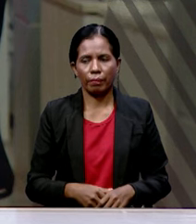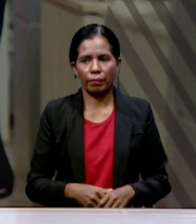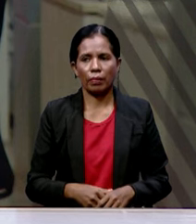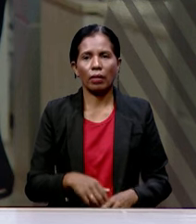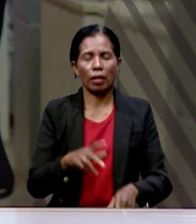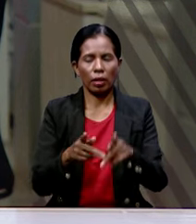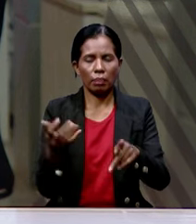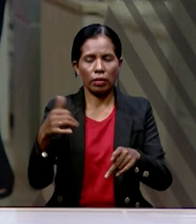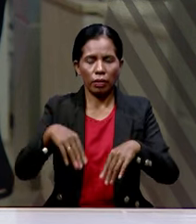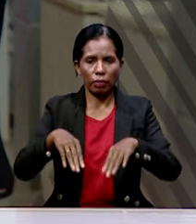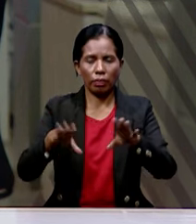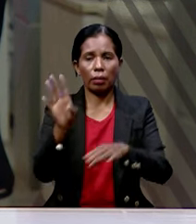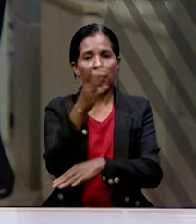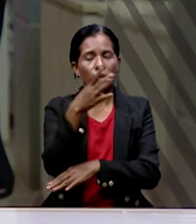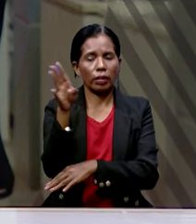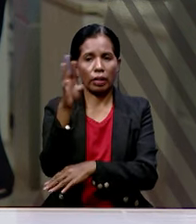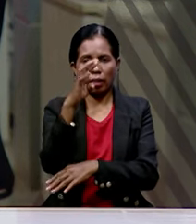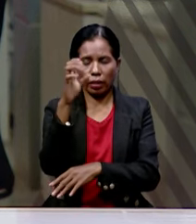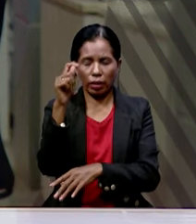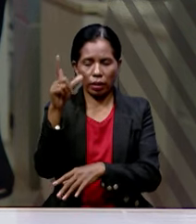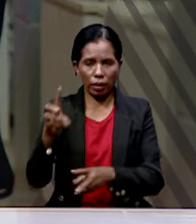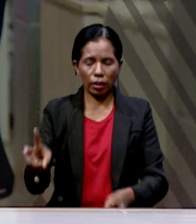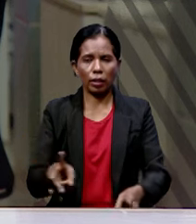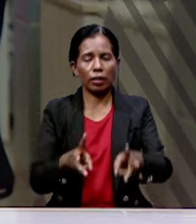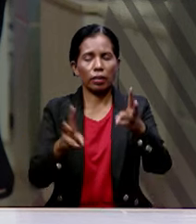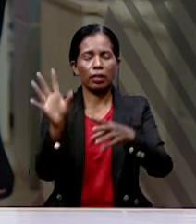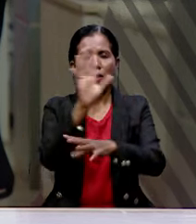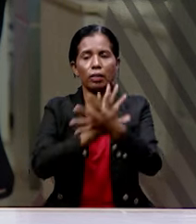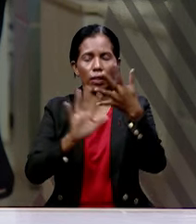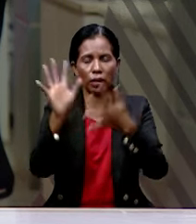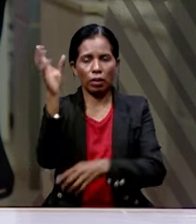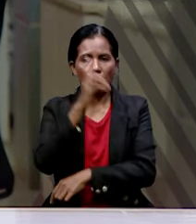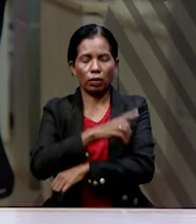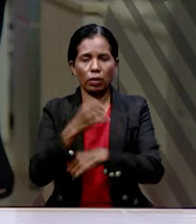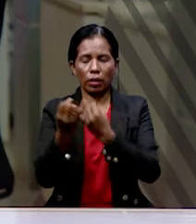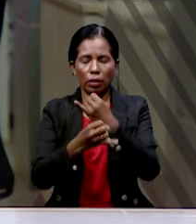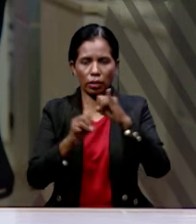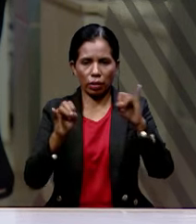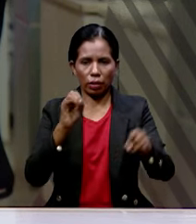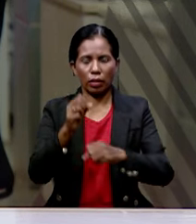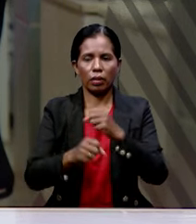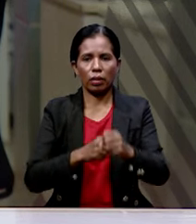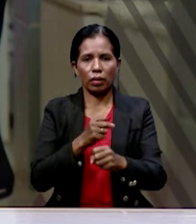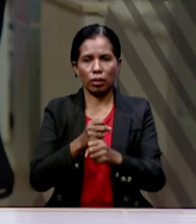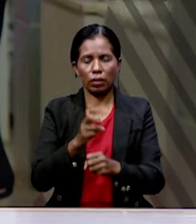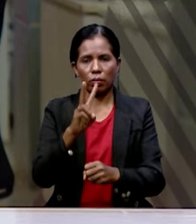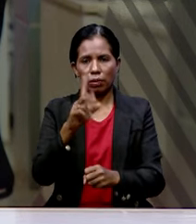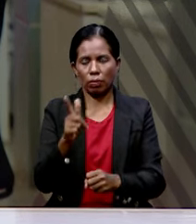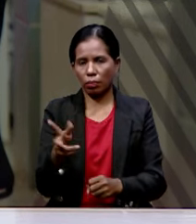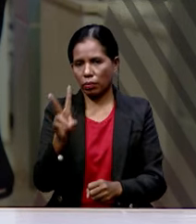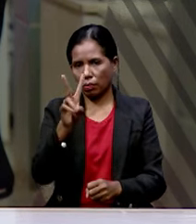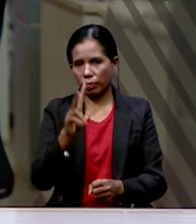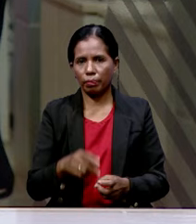Negociantes Sir Hufan Bandera Eri Detel y Dalam Publiku comemora lor restauración independencia badala ruanu loresin roa.